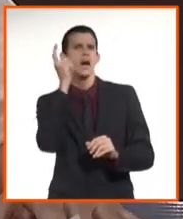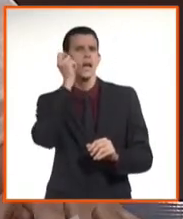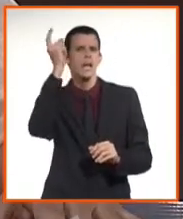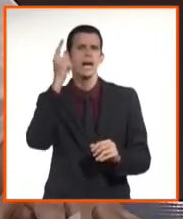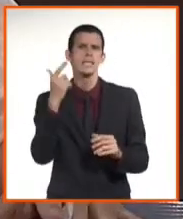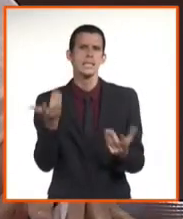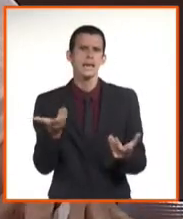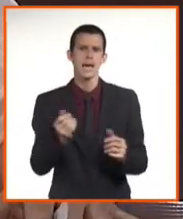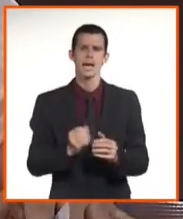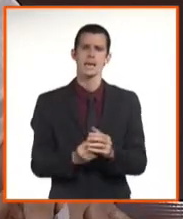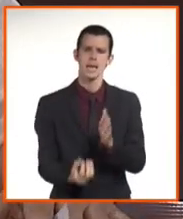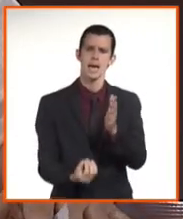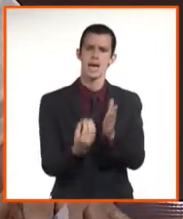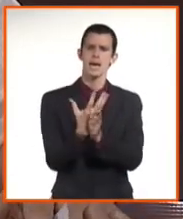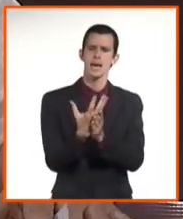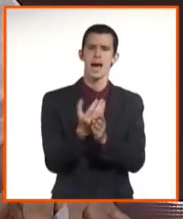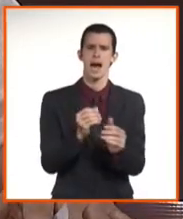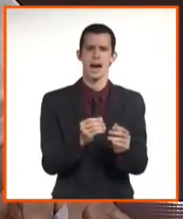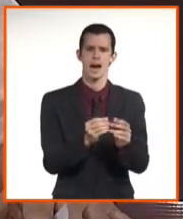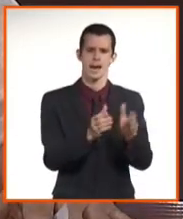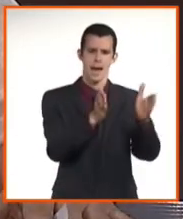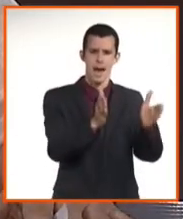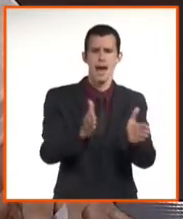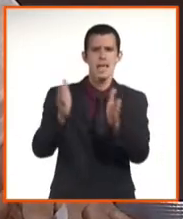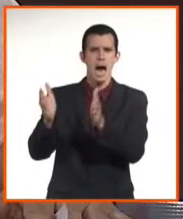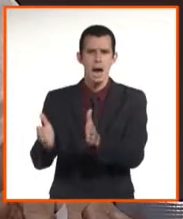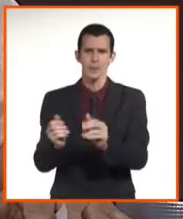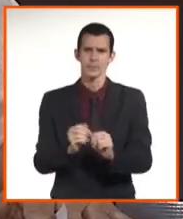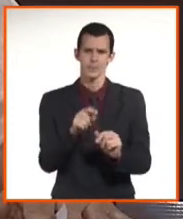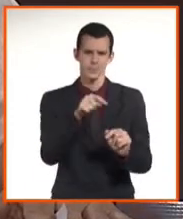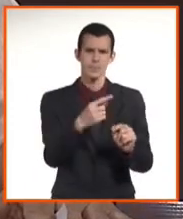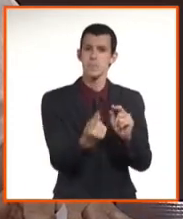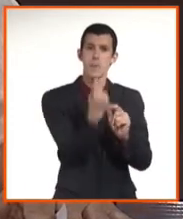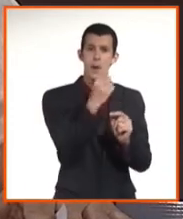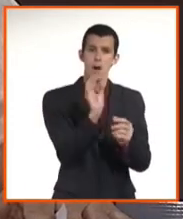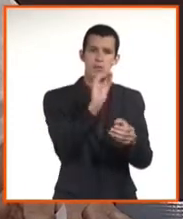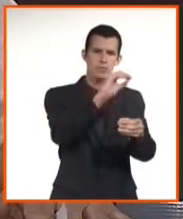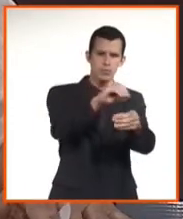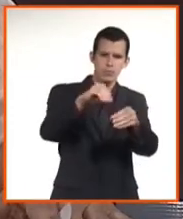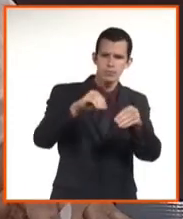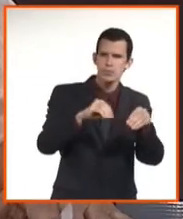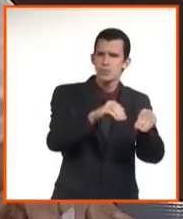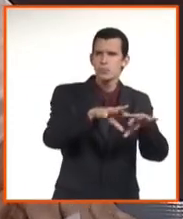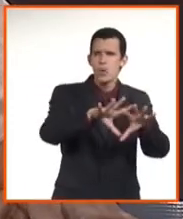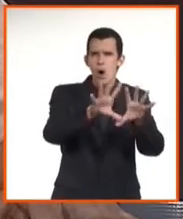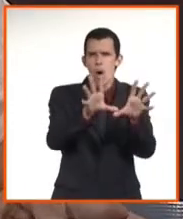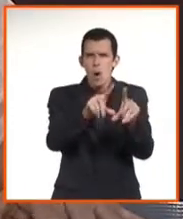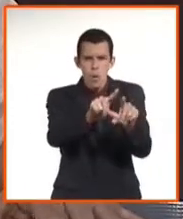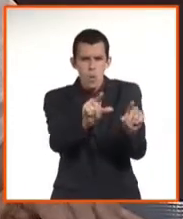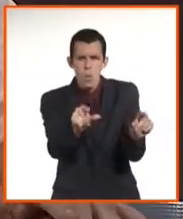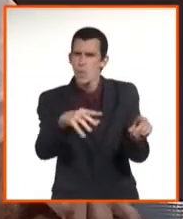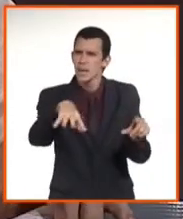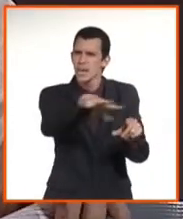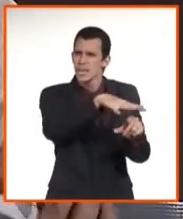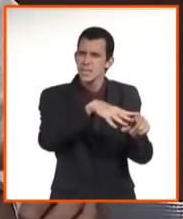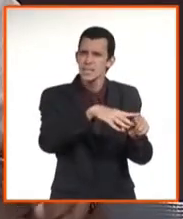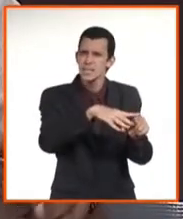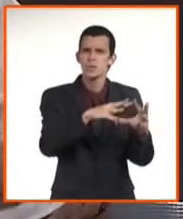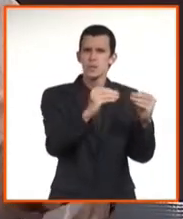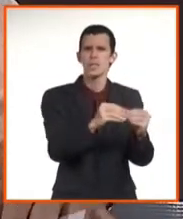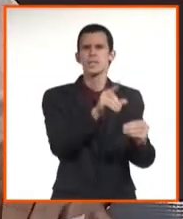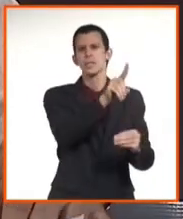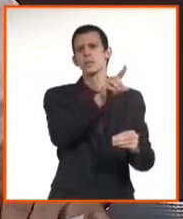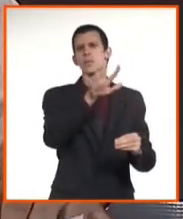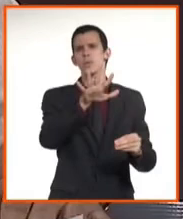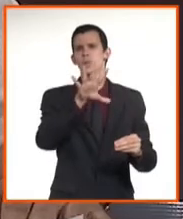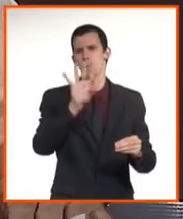etapas. La primera etapa concibe el montaje de grupos diésel en todo lo largo y ancho del país, distribuido en 154 centrales,